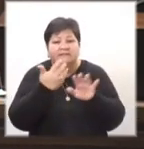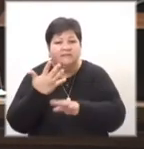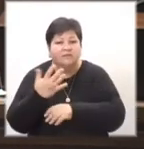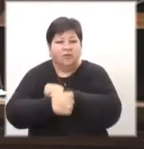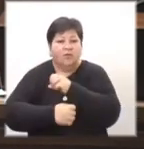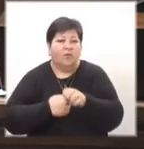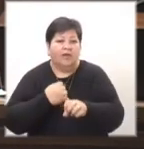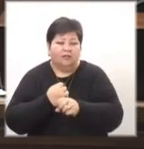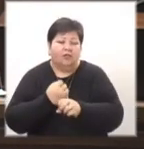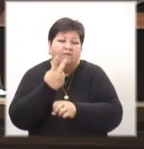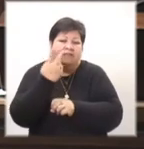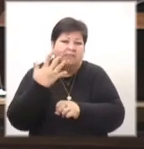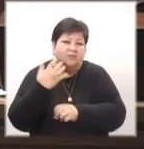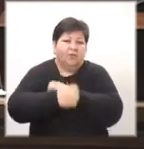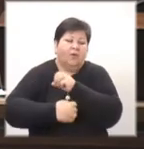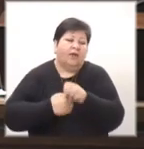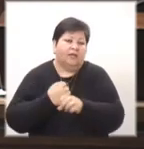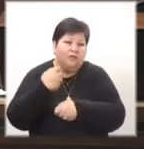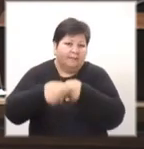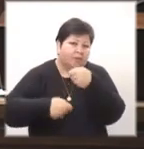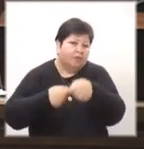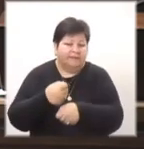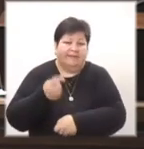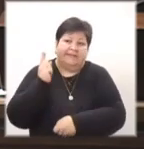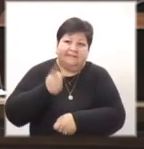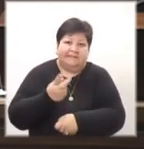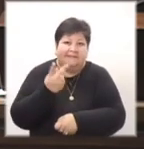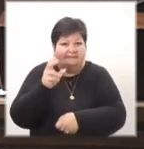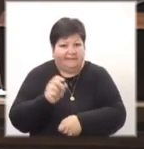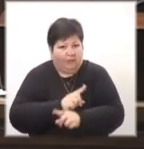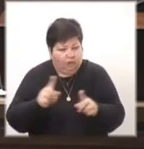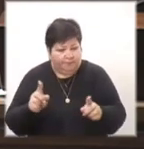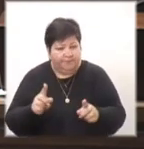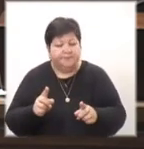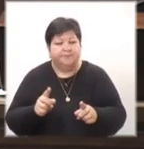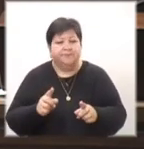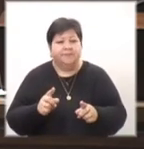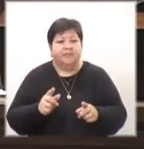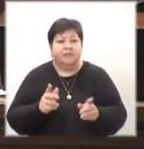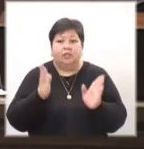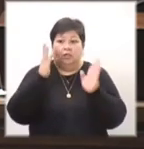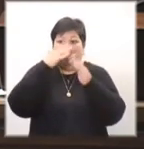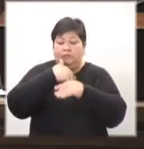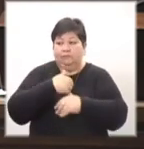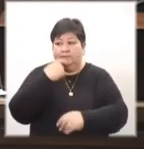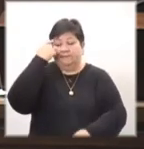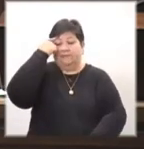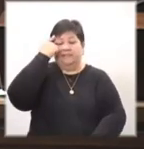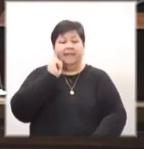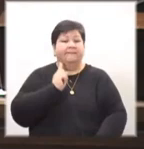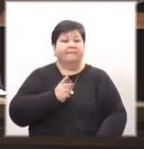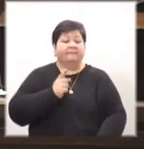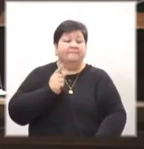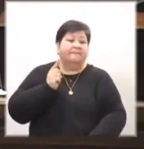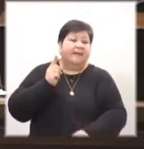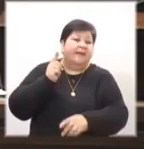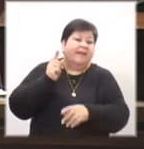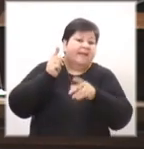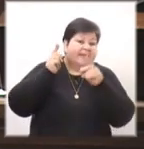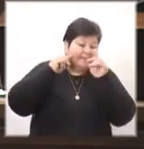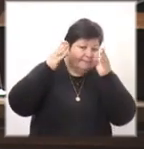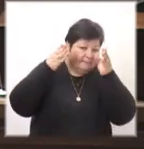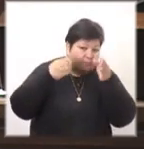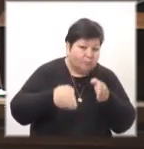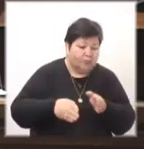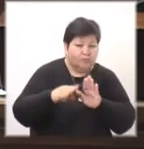de aporte, en lugar de exigirles 30, resulta inexplicable que esa misma disposición no rija para el resto de las